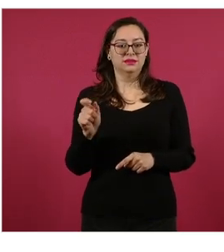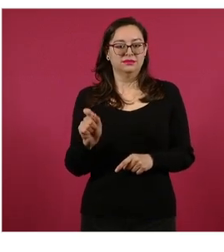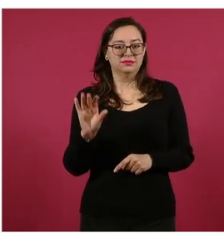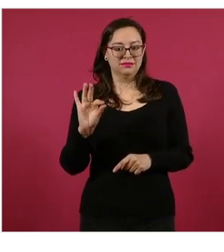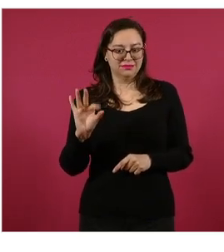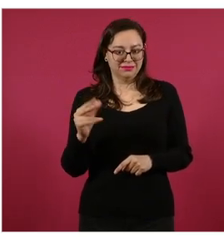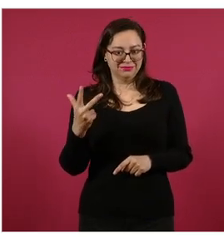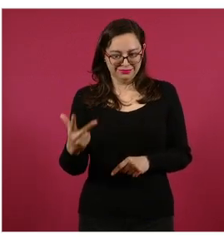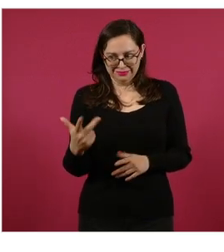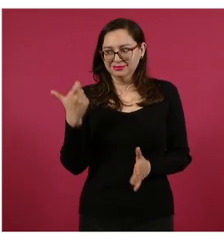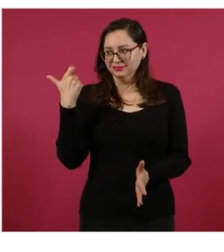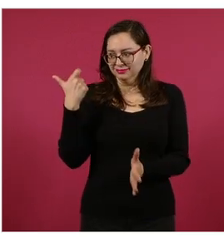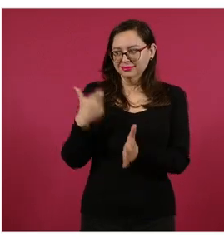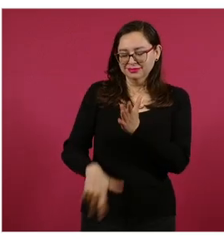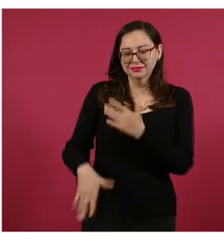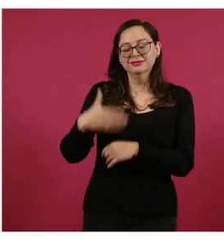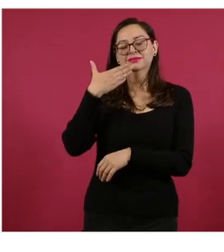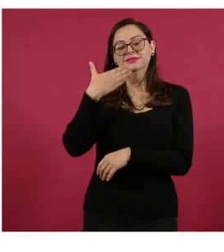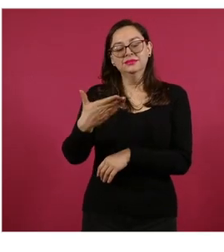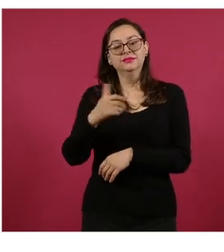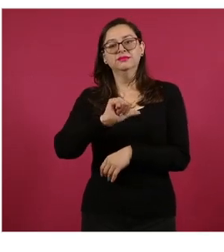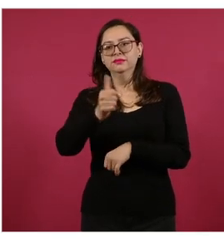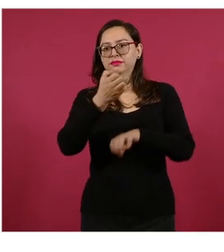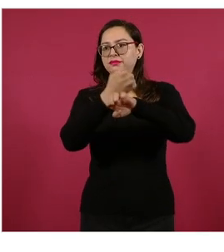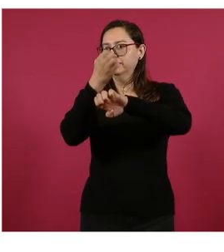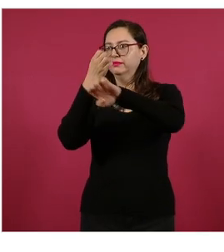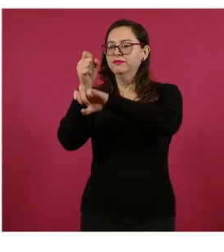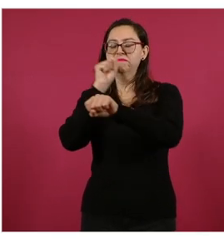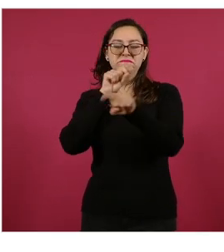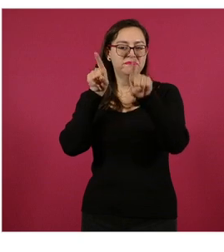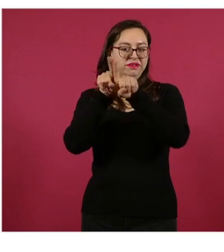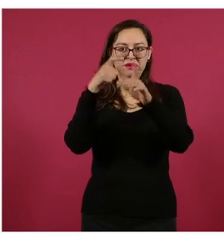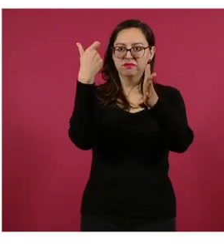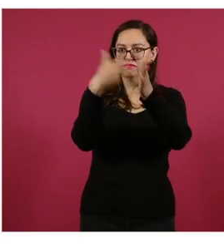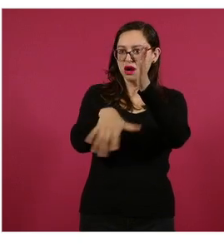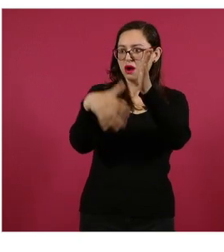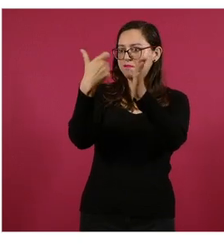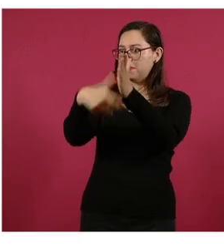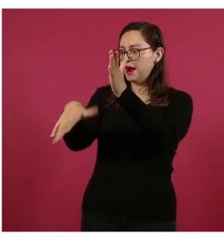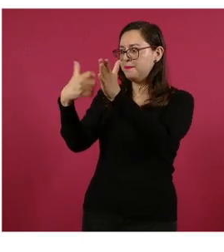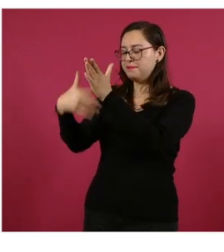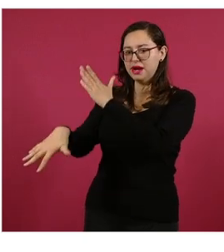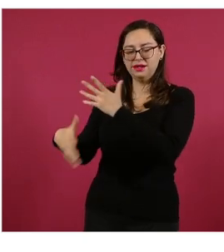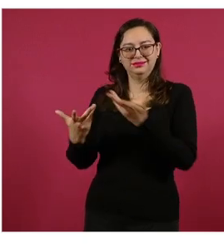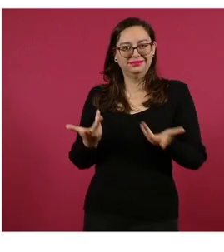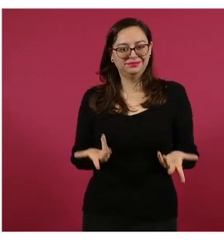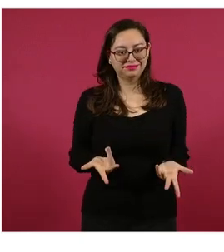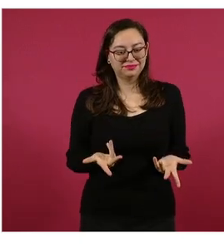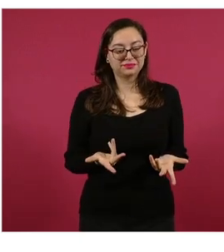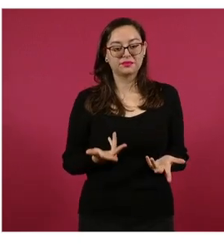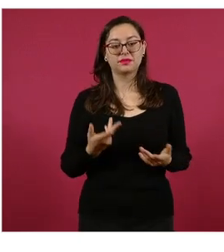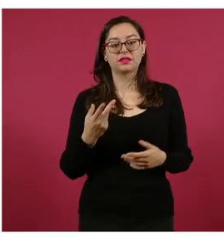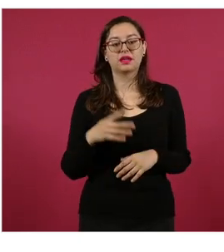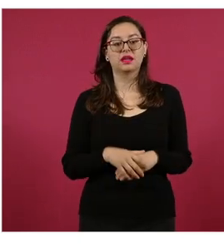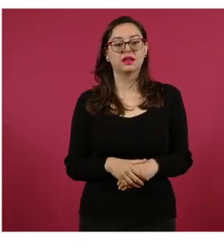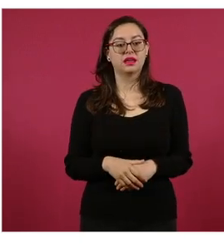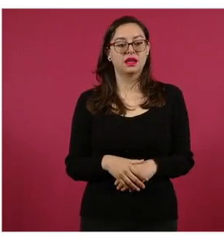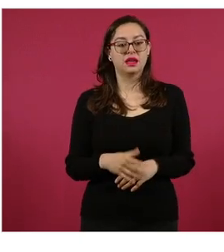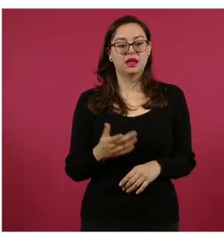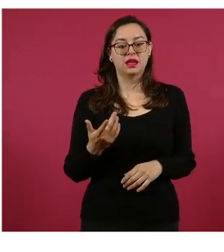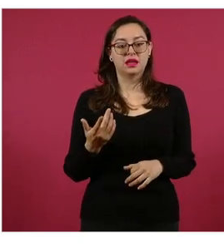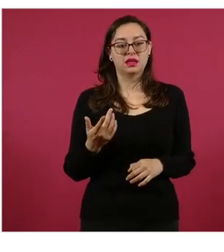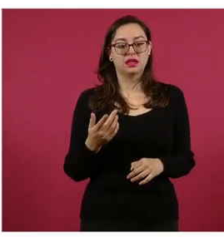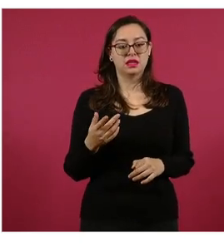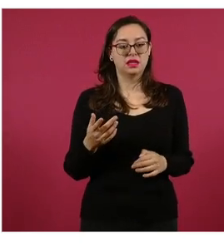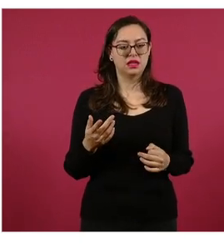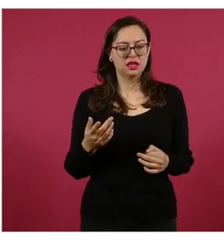varios proveedores también de diésel en todo el país con precios por debajo del promedio de 25.60 para gas en Tabasco, Pemex en Tampico